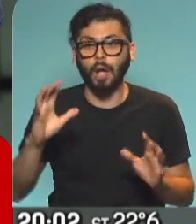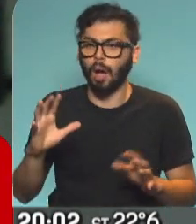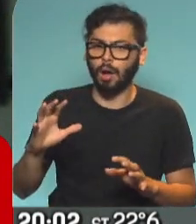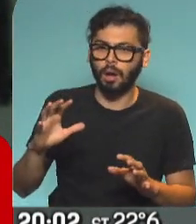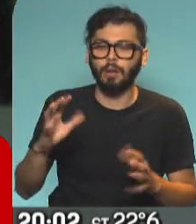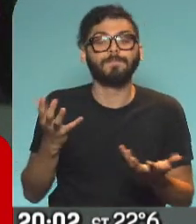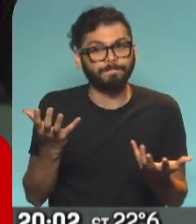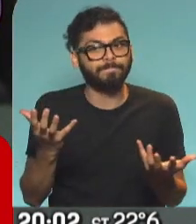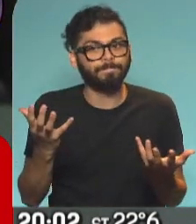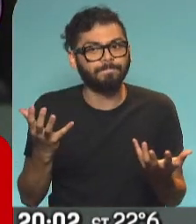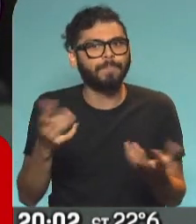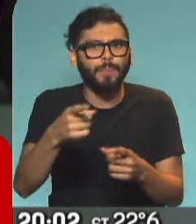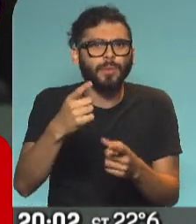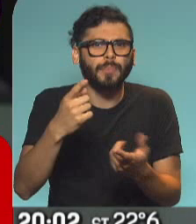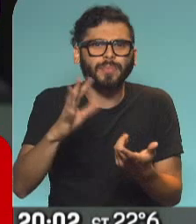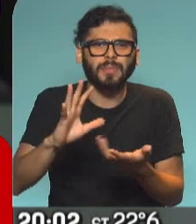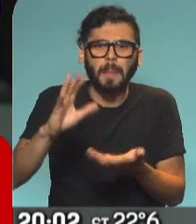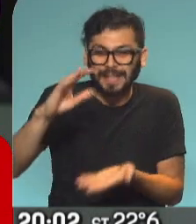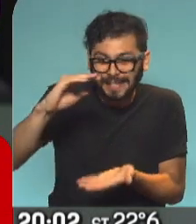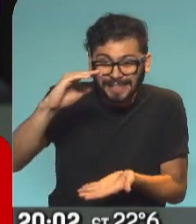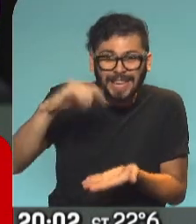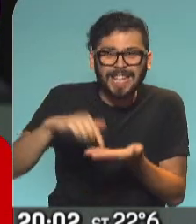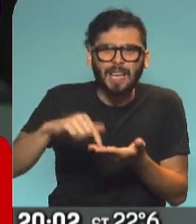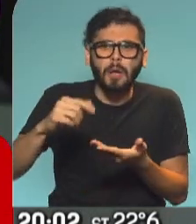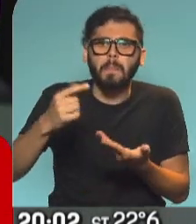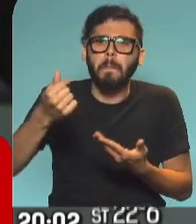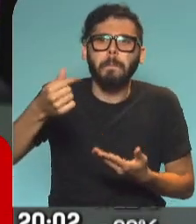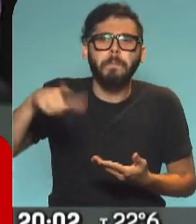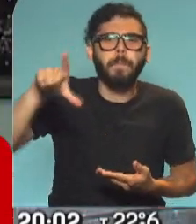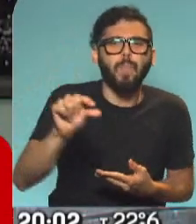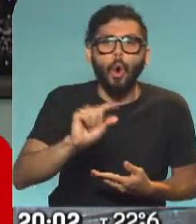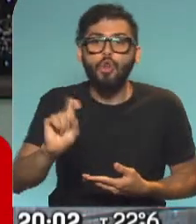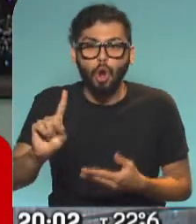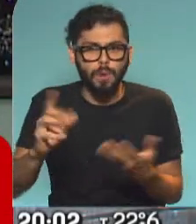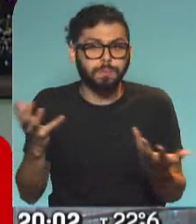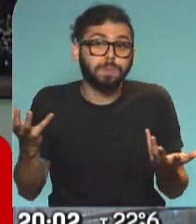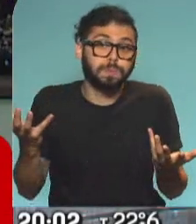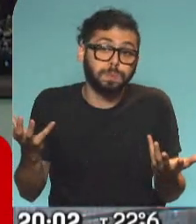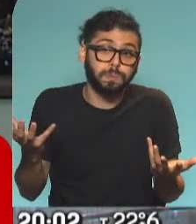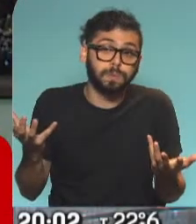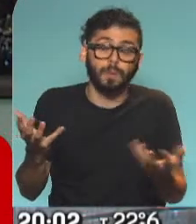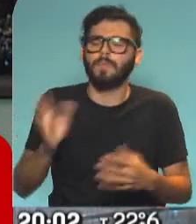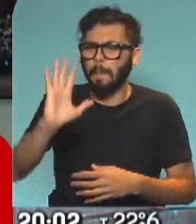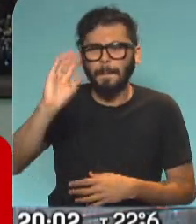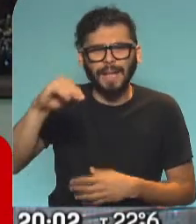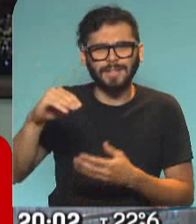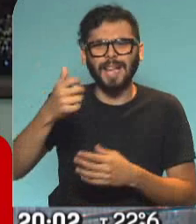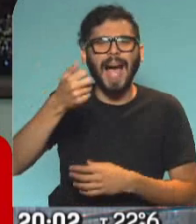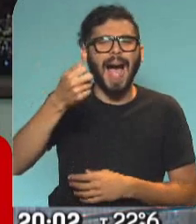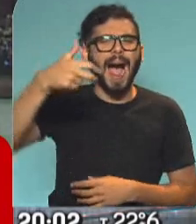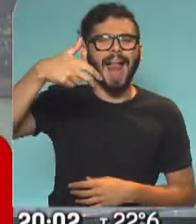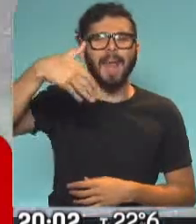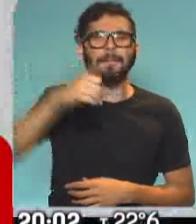Además, usted no sabe exactamente las concentraciones en que viene. Sí, además vamos al comunicado del ANMAT, porque vamos a seguir creyendo en